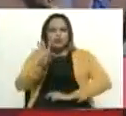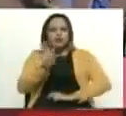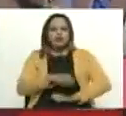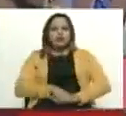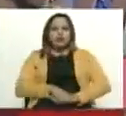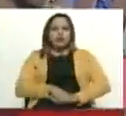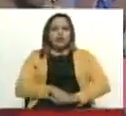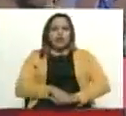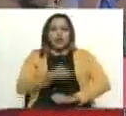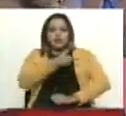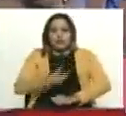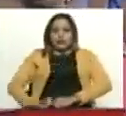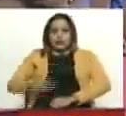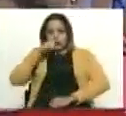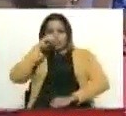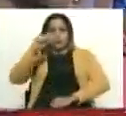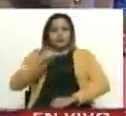Maduro Moro.